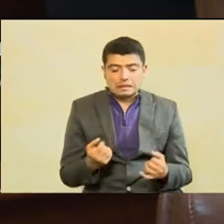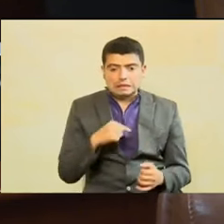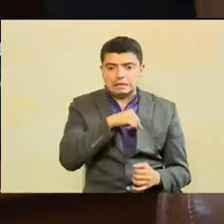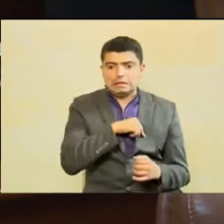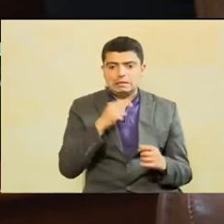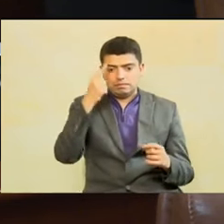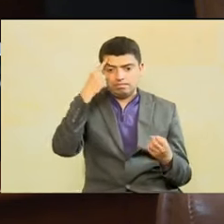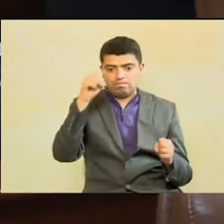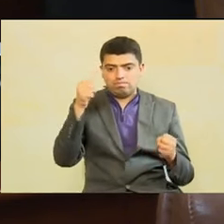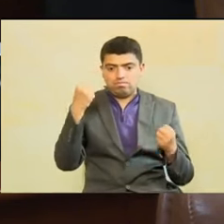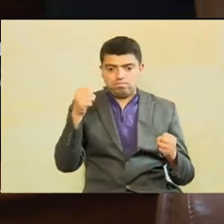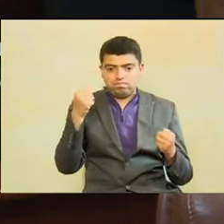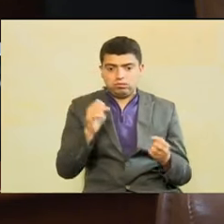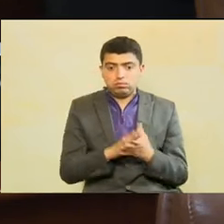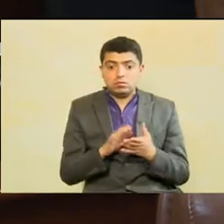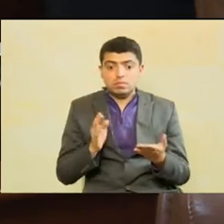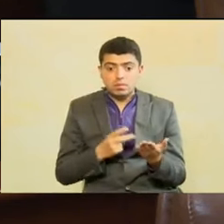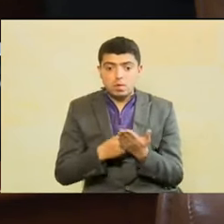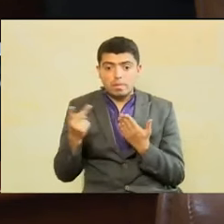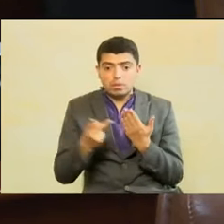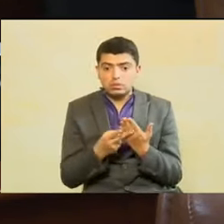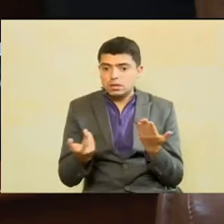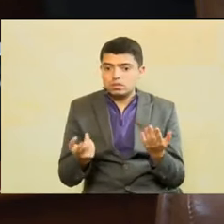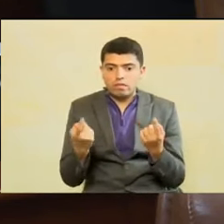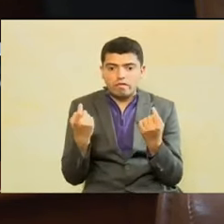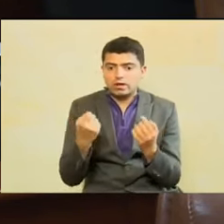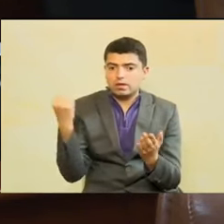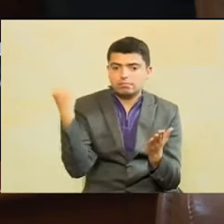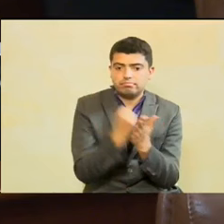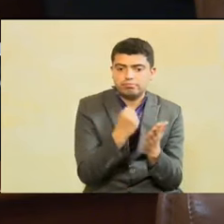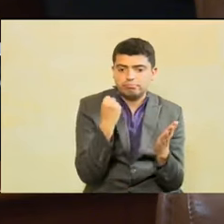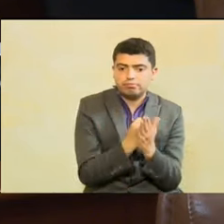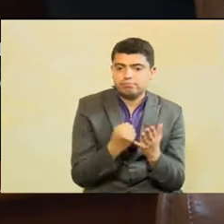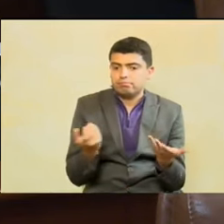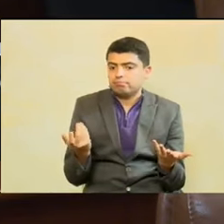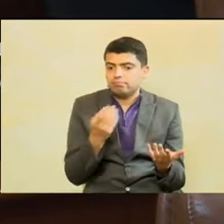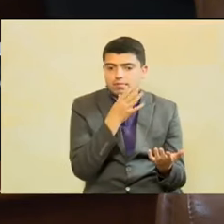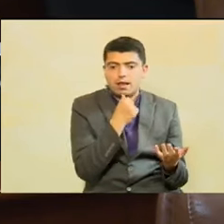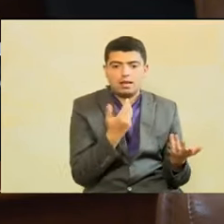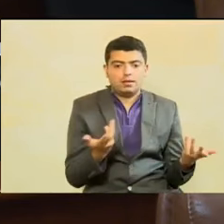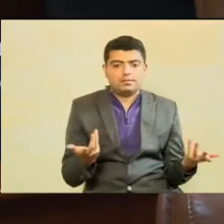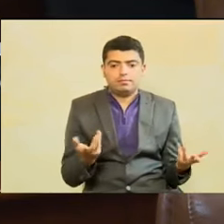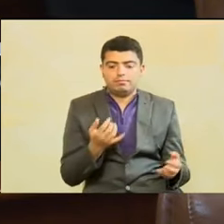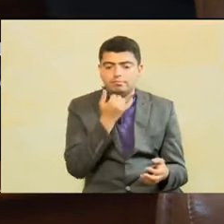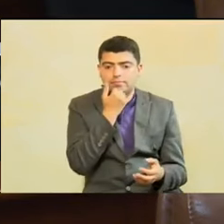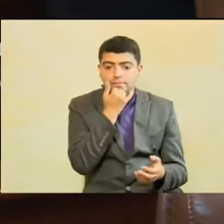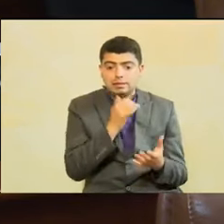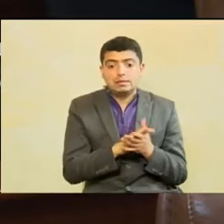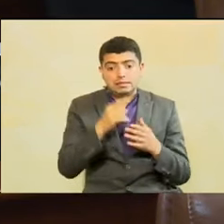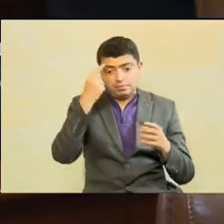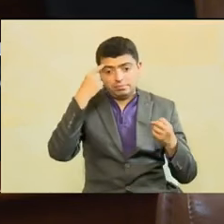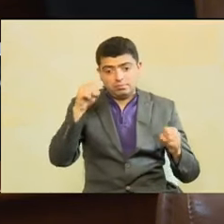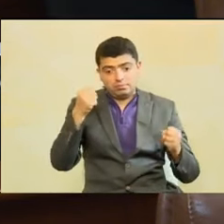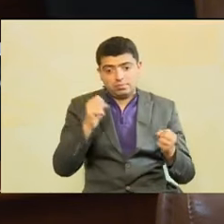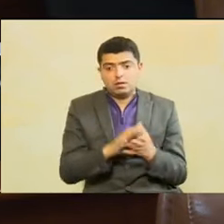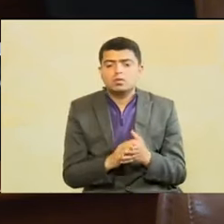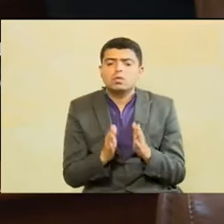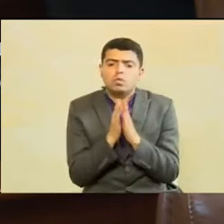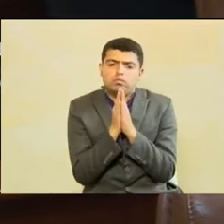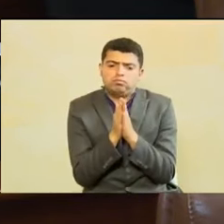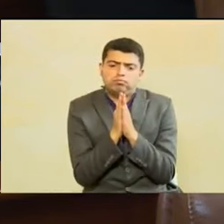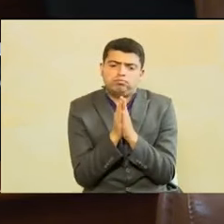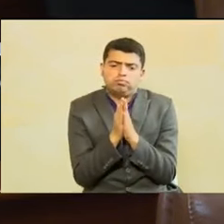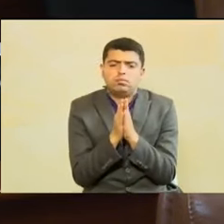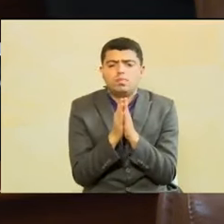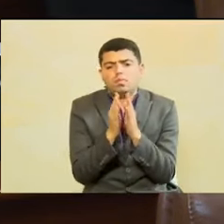que es la hora y este proyecto no ha sido aprobado aquí en la cámara de representantes por lo tanto le pido de manera muy